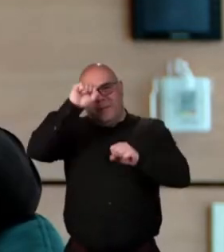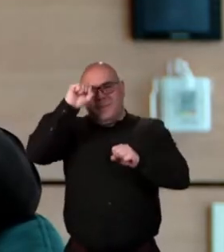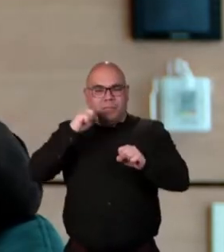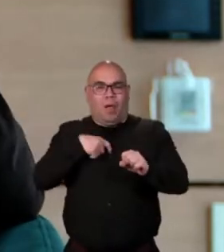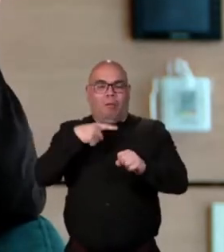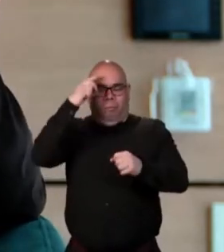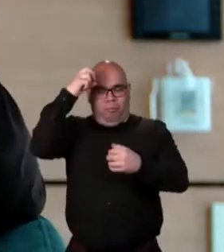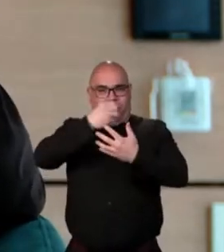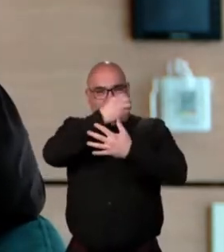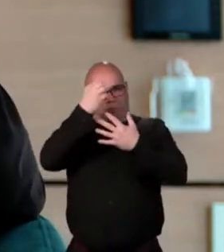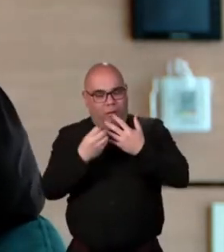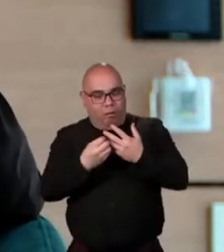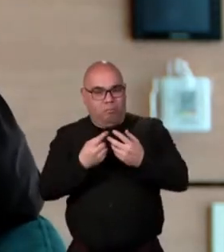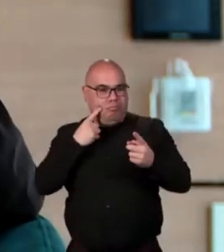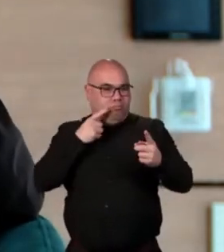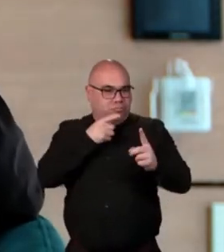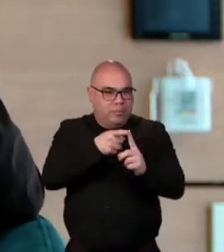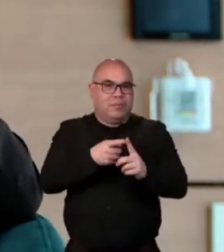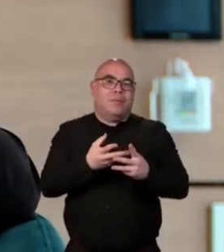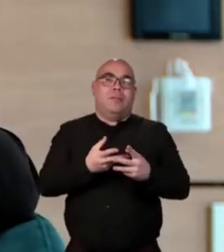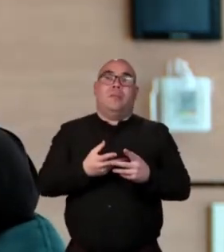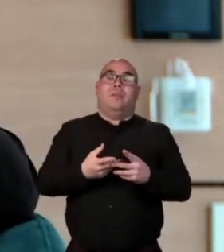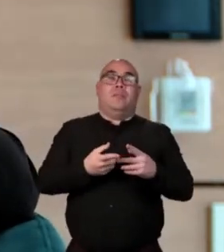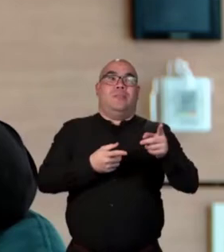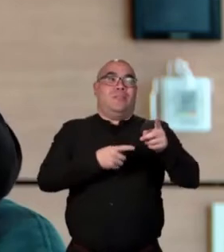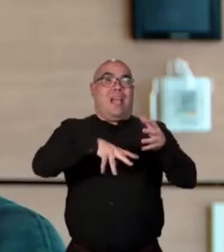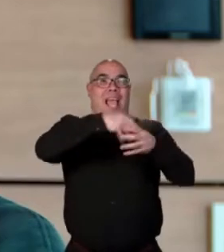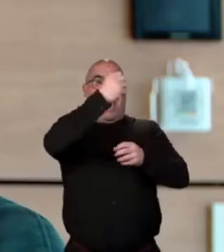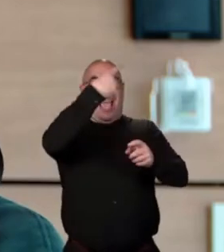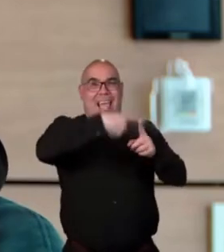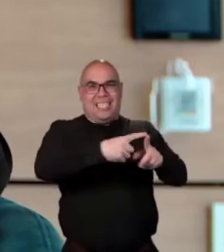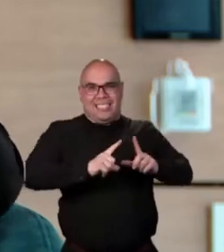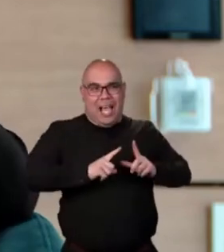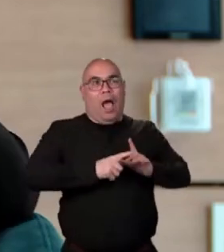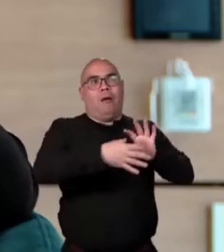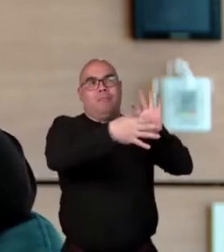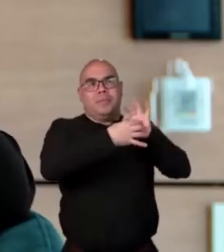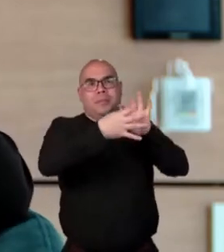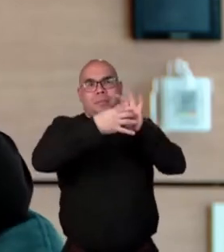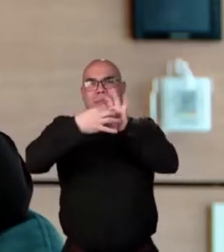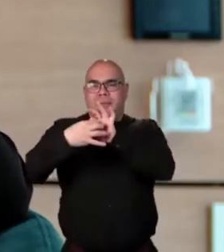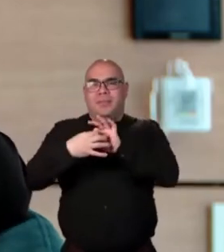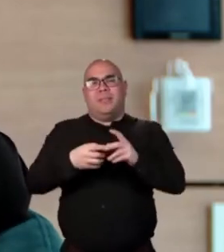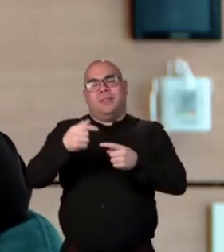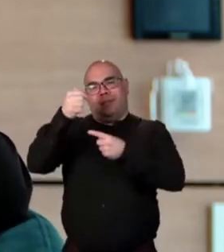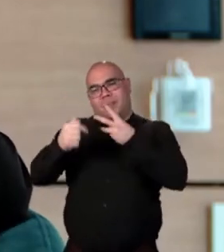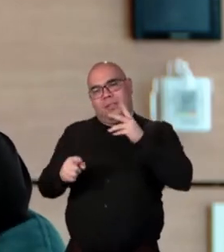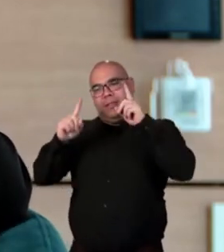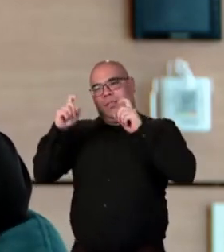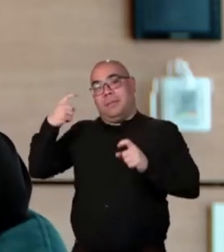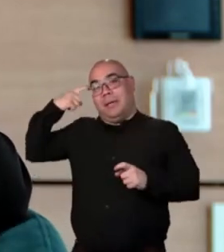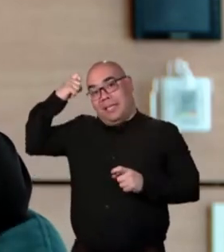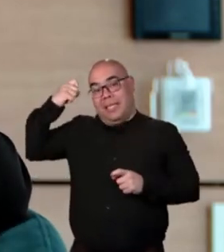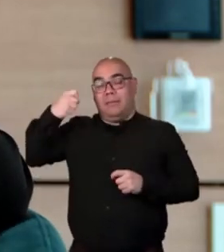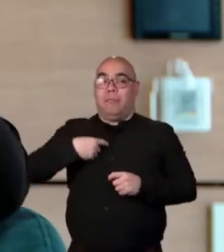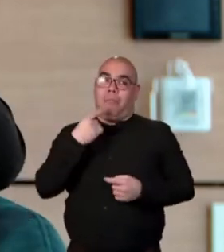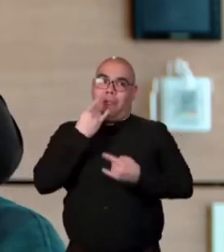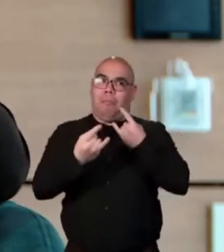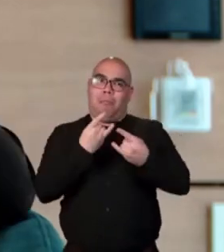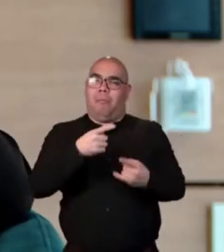aprendiendo muchísimo con nuestros socios con esquemas diferentes cada uno de ellos con retos muy interesantes pero